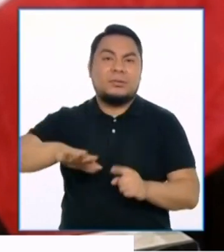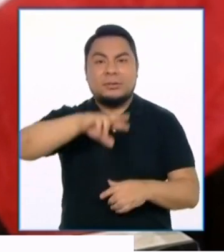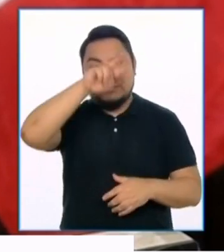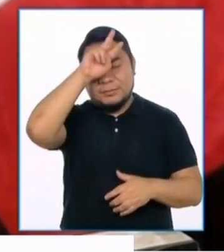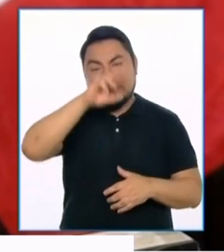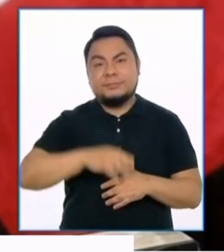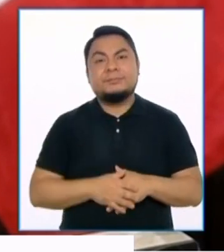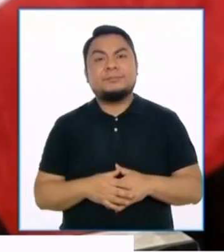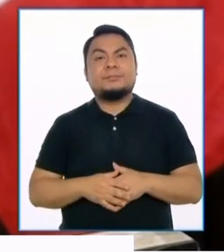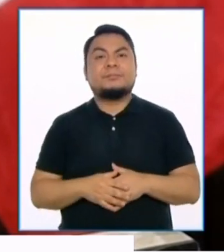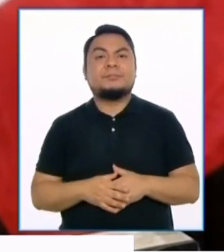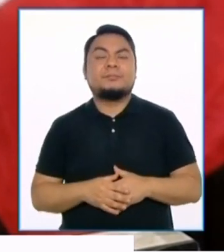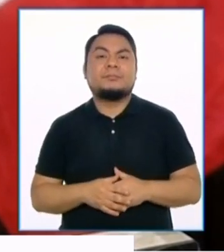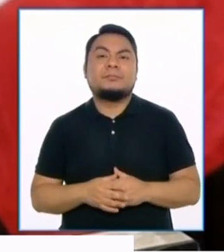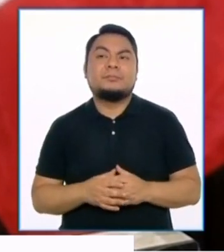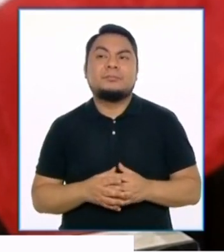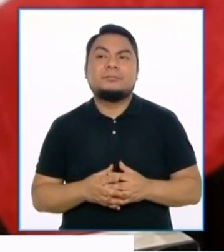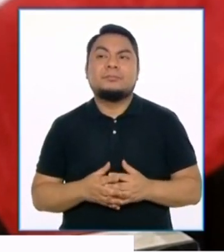Perú.